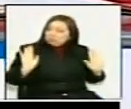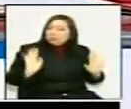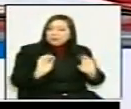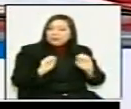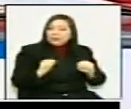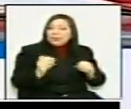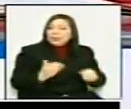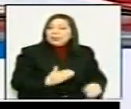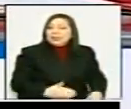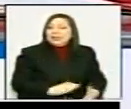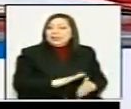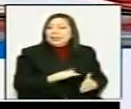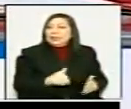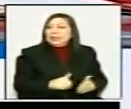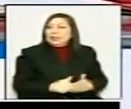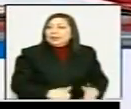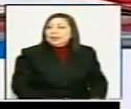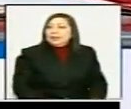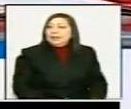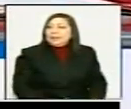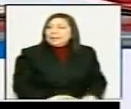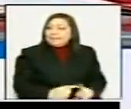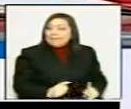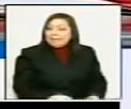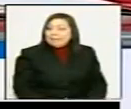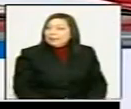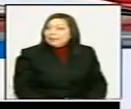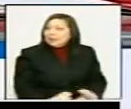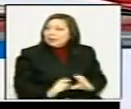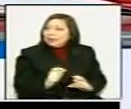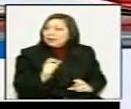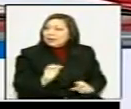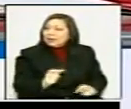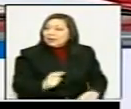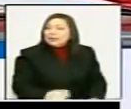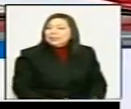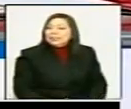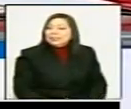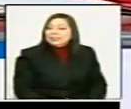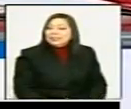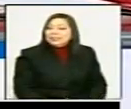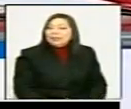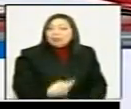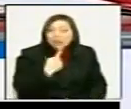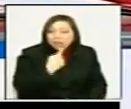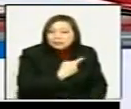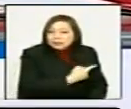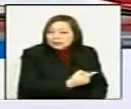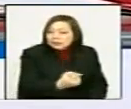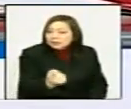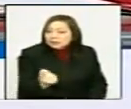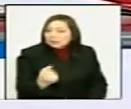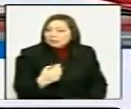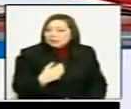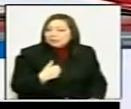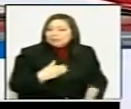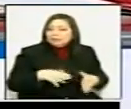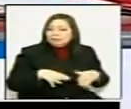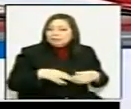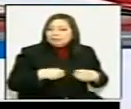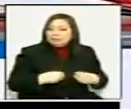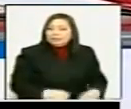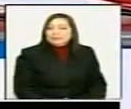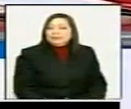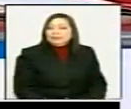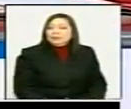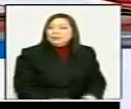también me he dirigido al presidente del Congreso, haciéndole conocer mi decisión